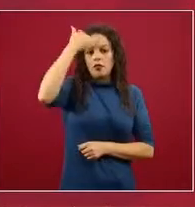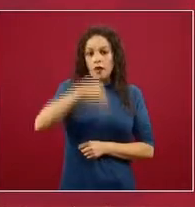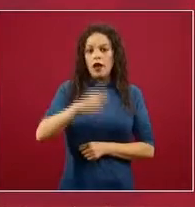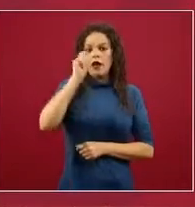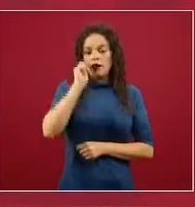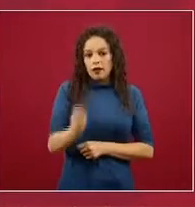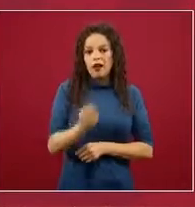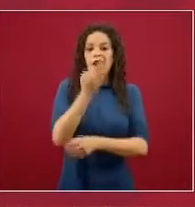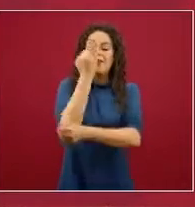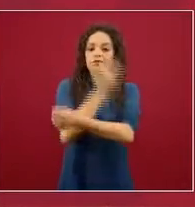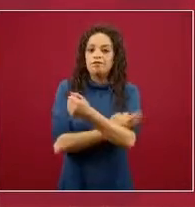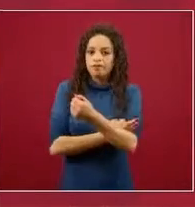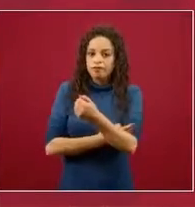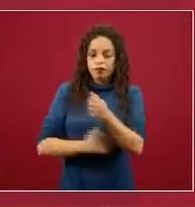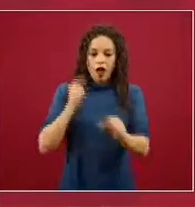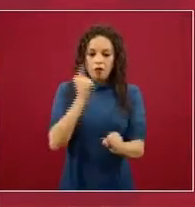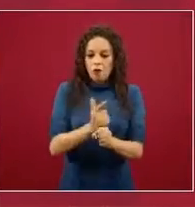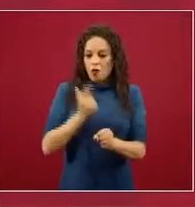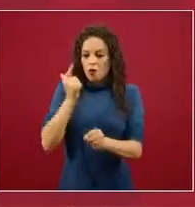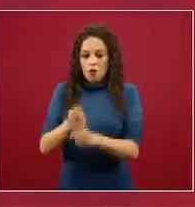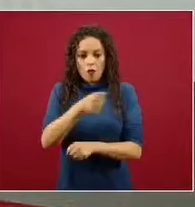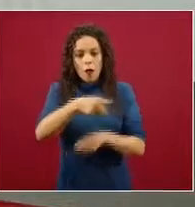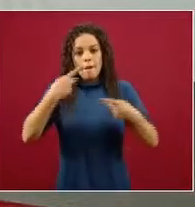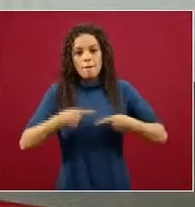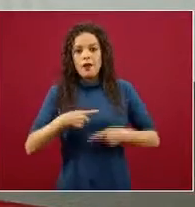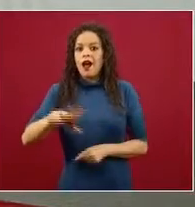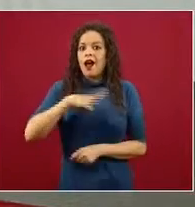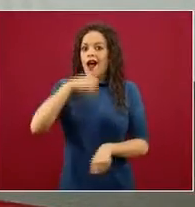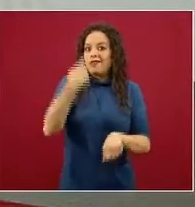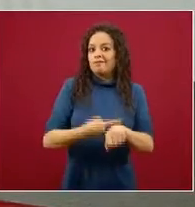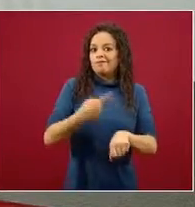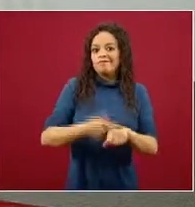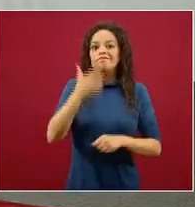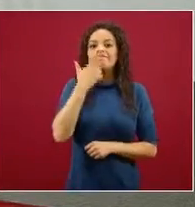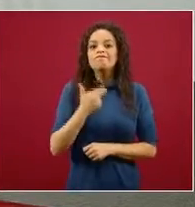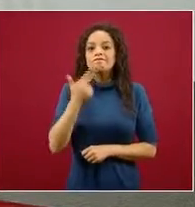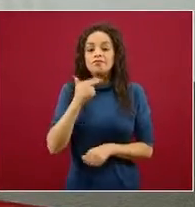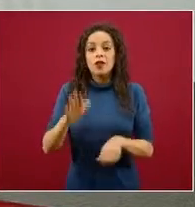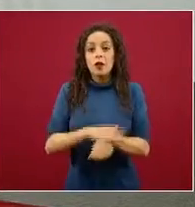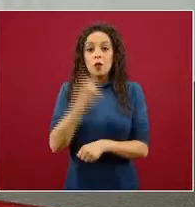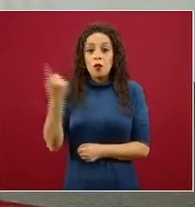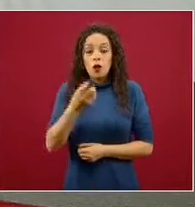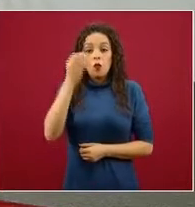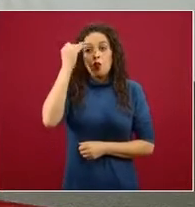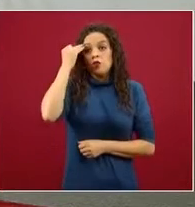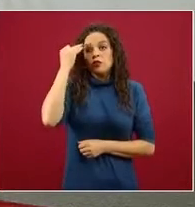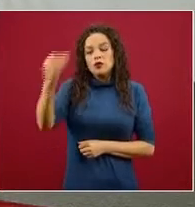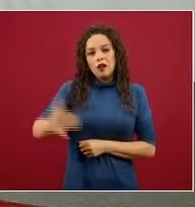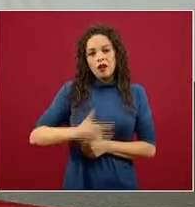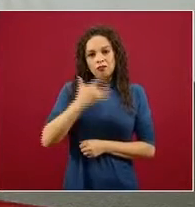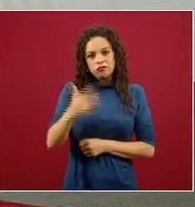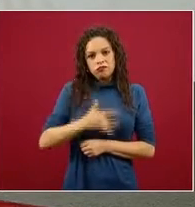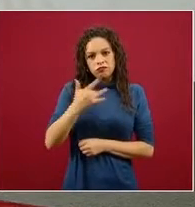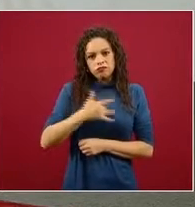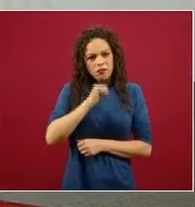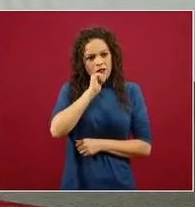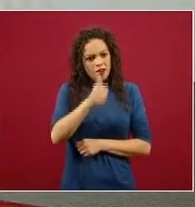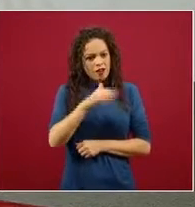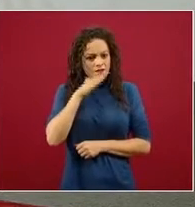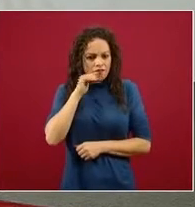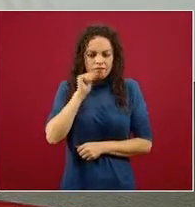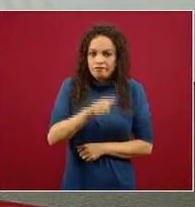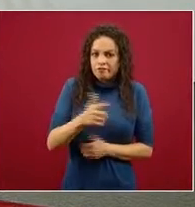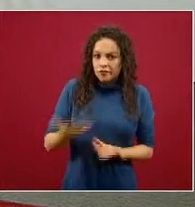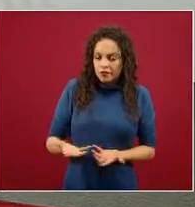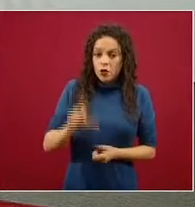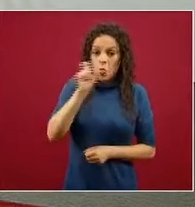el reconocimiento de la diabetes porque hay un periodo muy largo sin síntomas. Los síntomas característicos